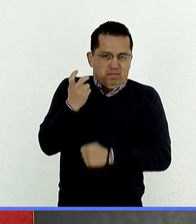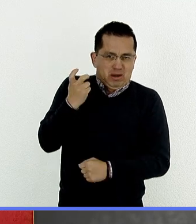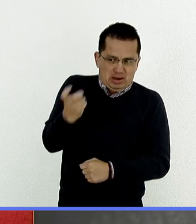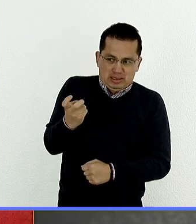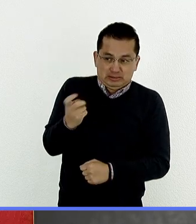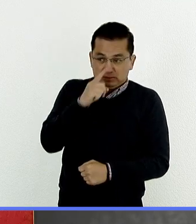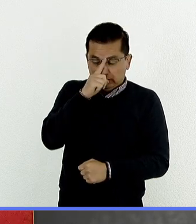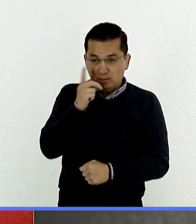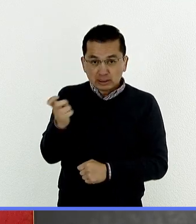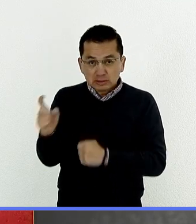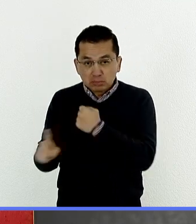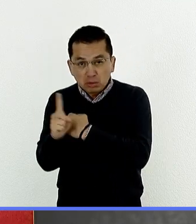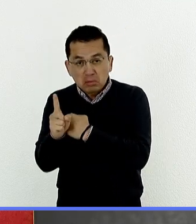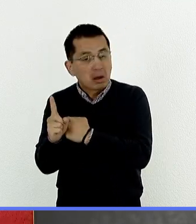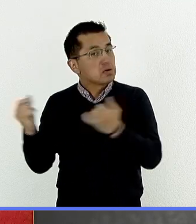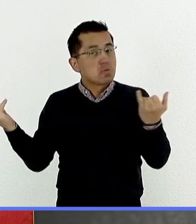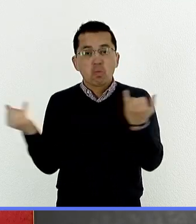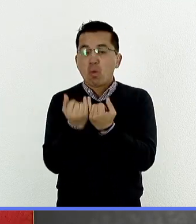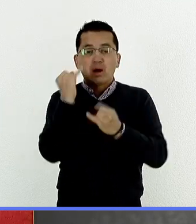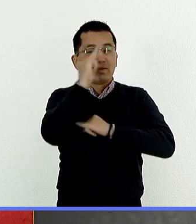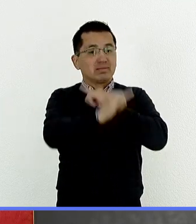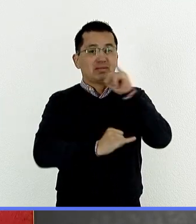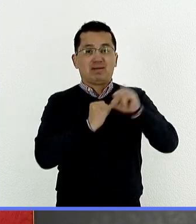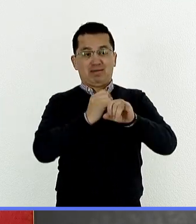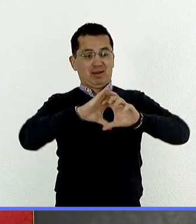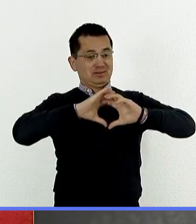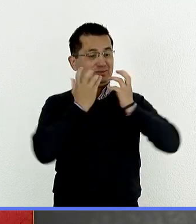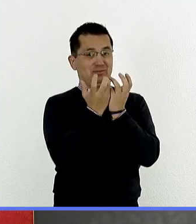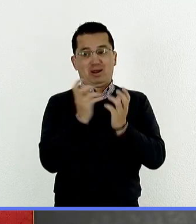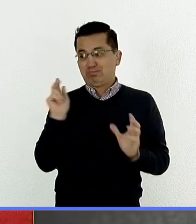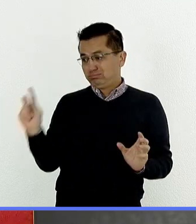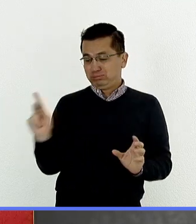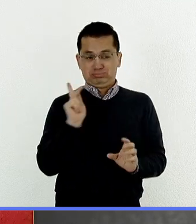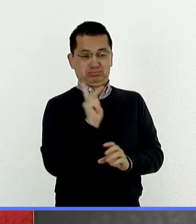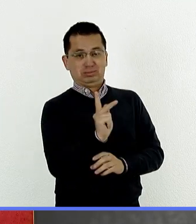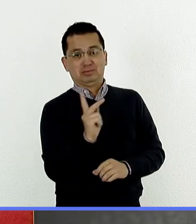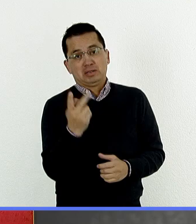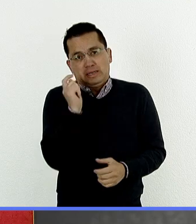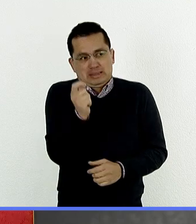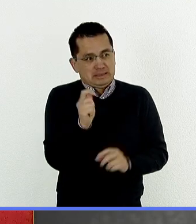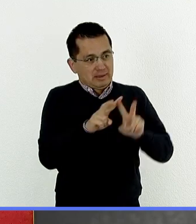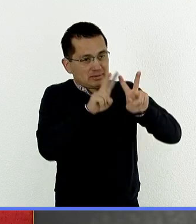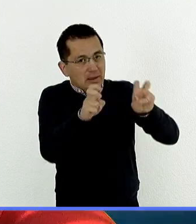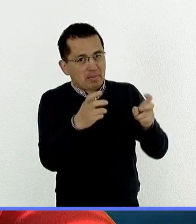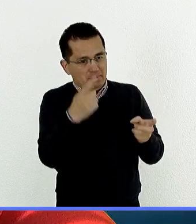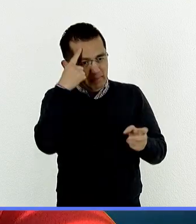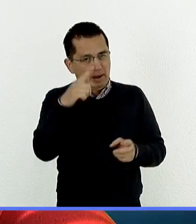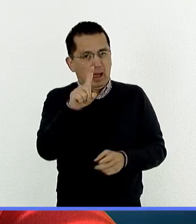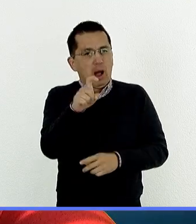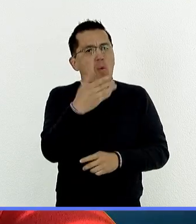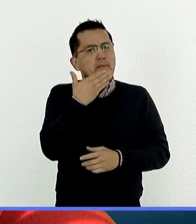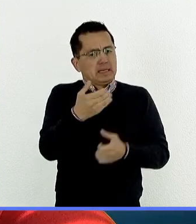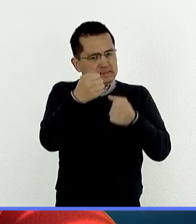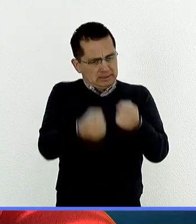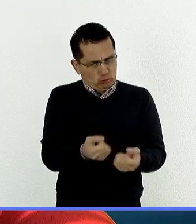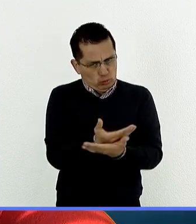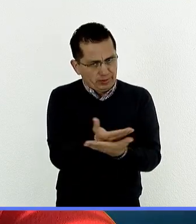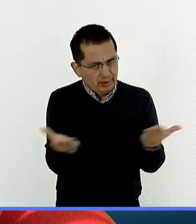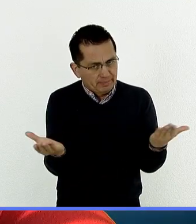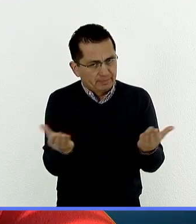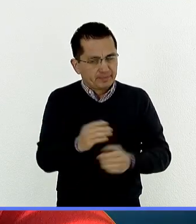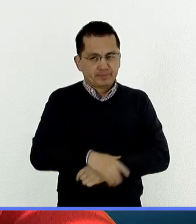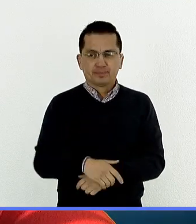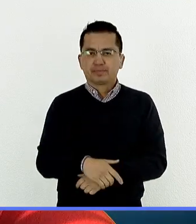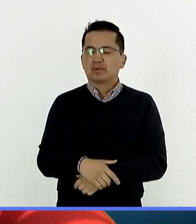internacional como el que tenemos básicamente el punto de seguridad hídrica Me parece que tiene ver que tiene que ver como con la